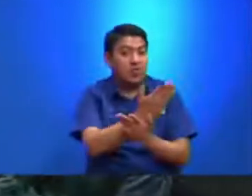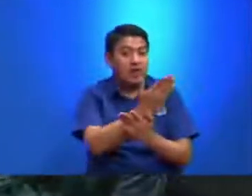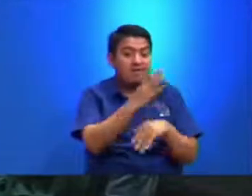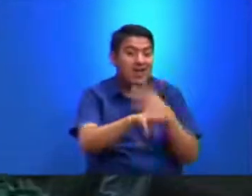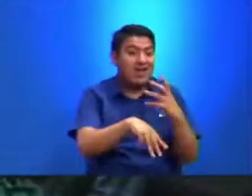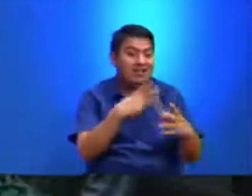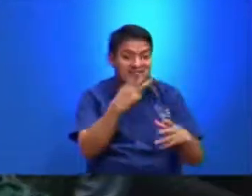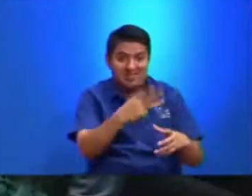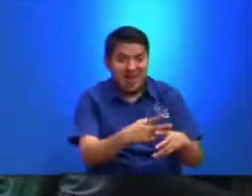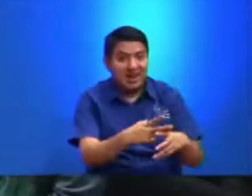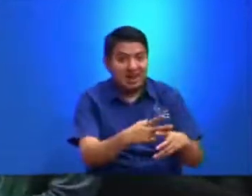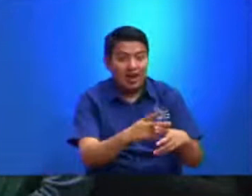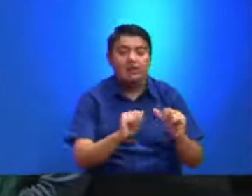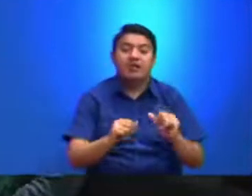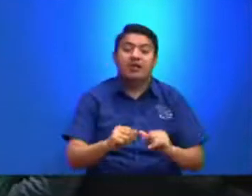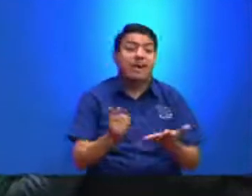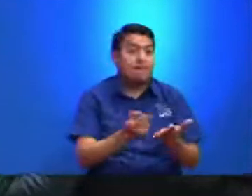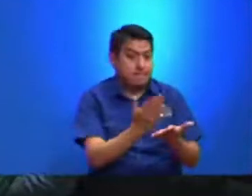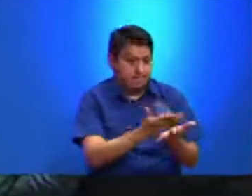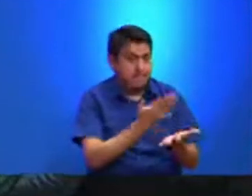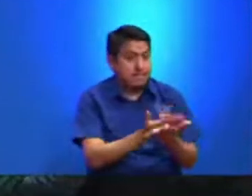no lo digo yo, ¿verdad? Ahora,